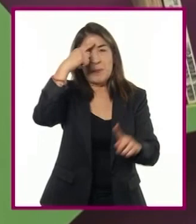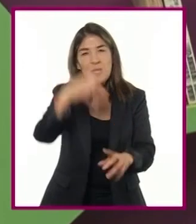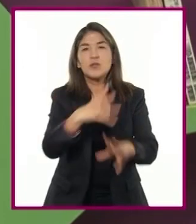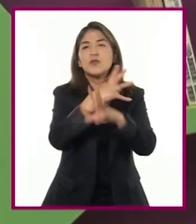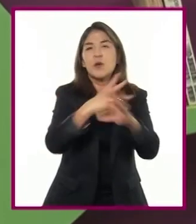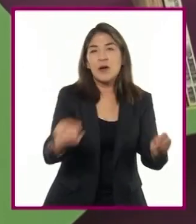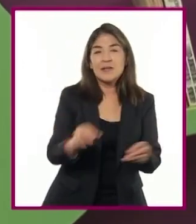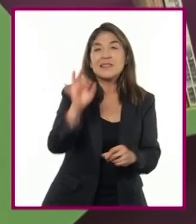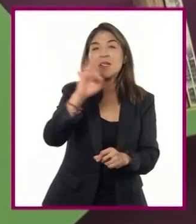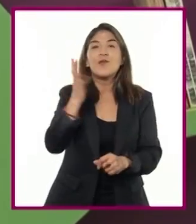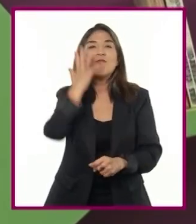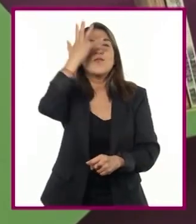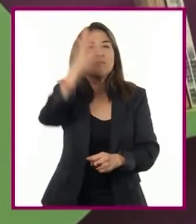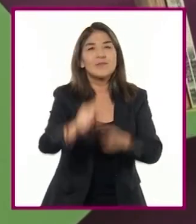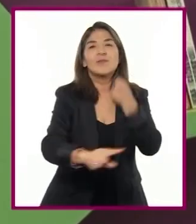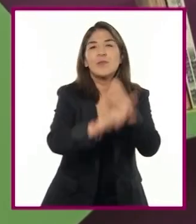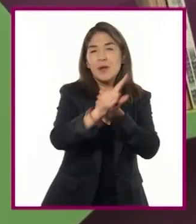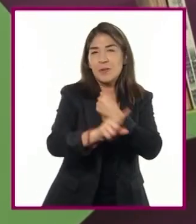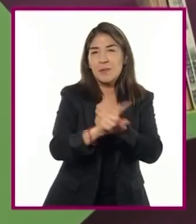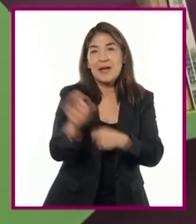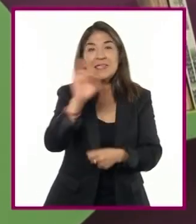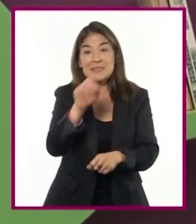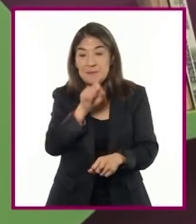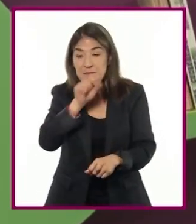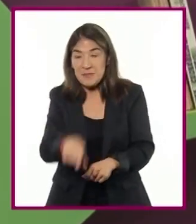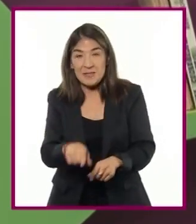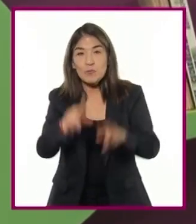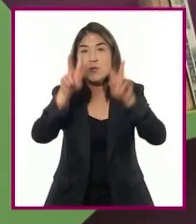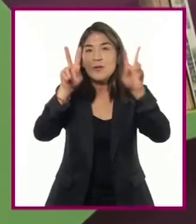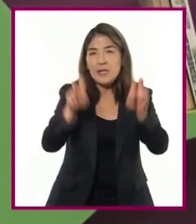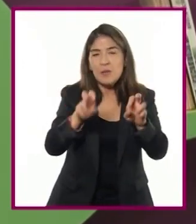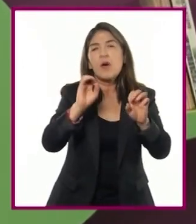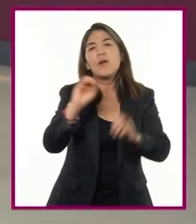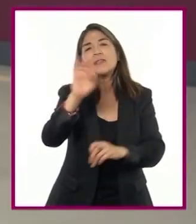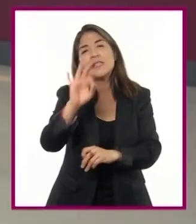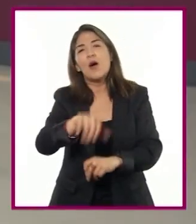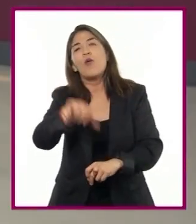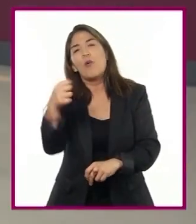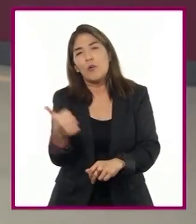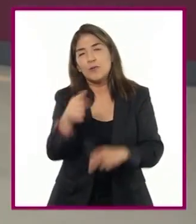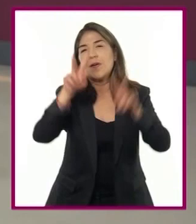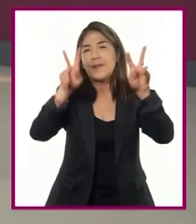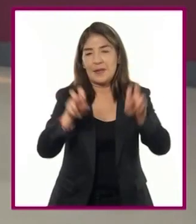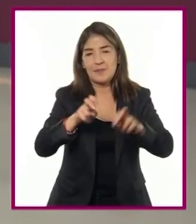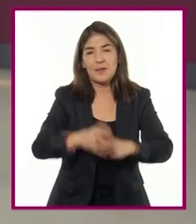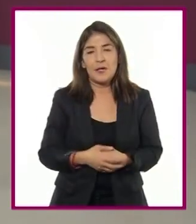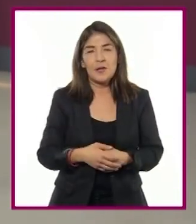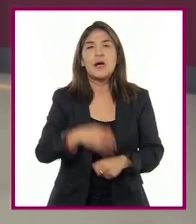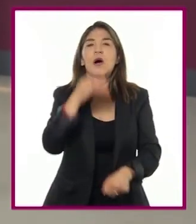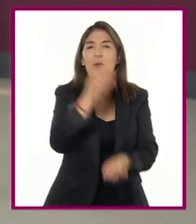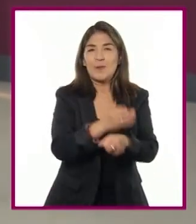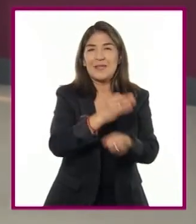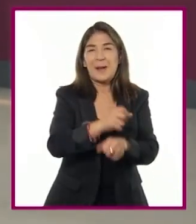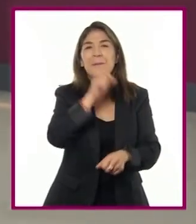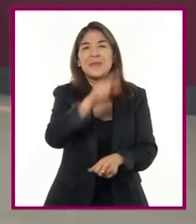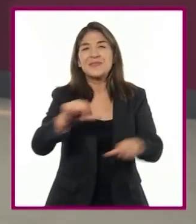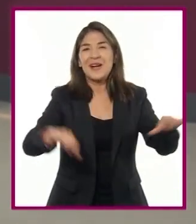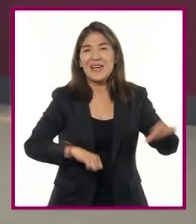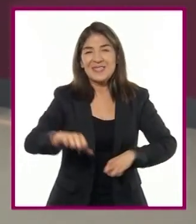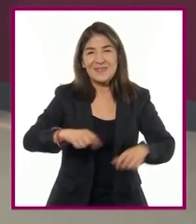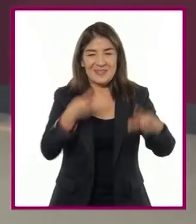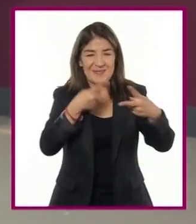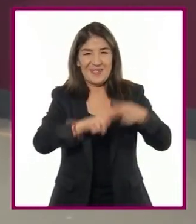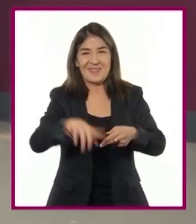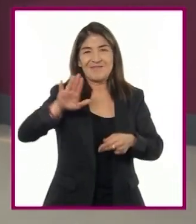otros futuros conflictos, sea de la misma temática o de otra diferente. Es momento de recuperar la actividad que al inicio